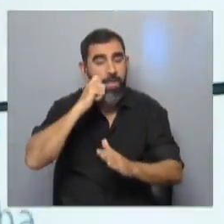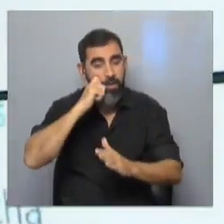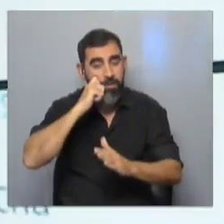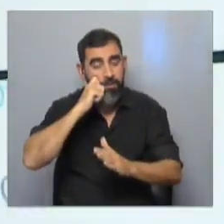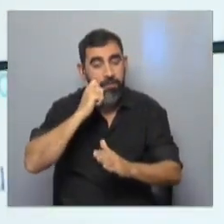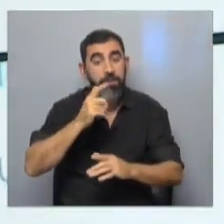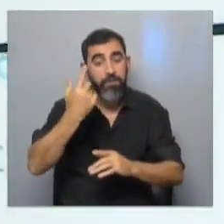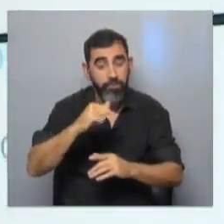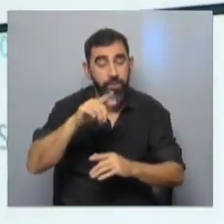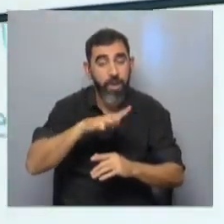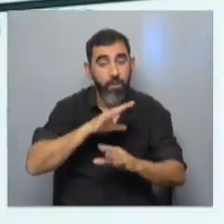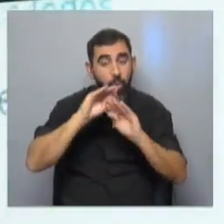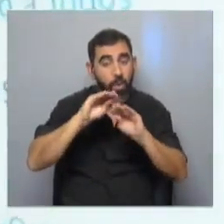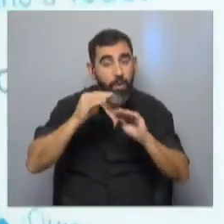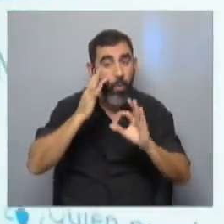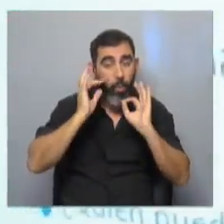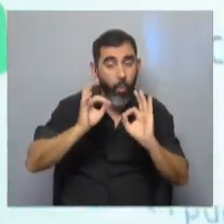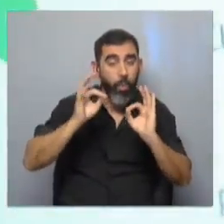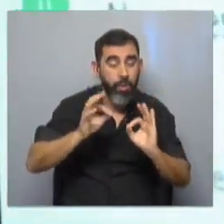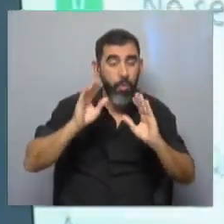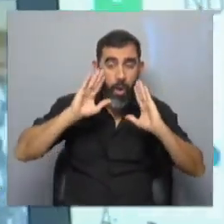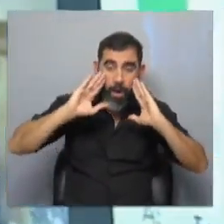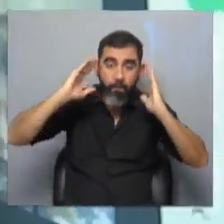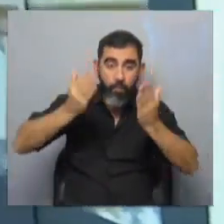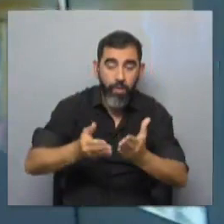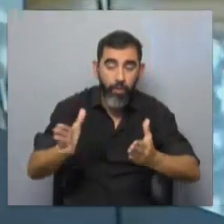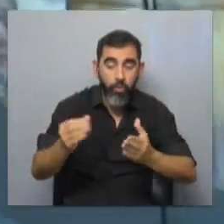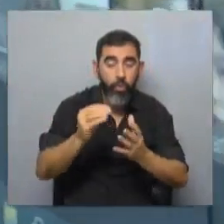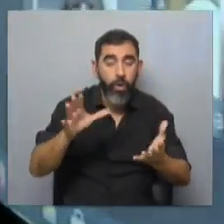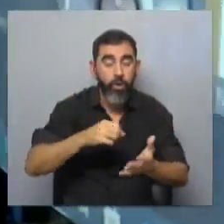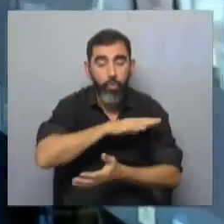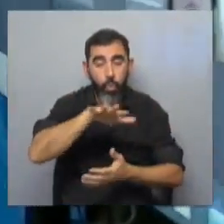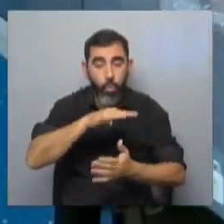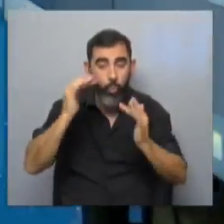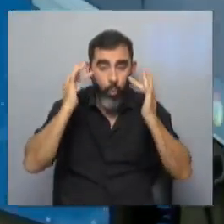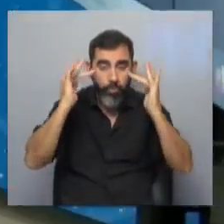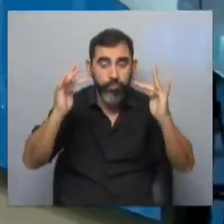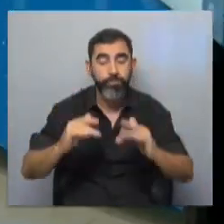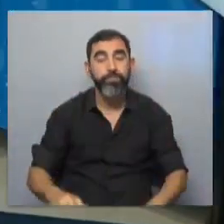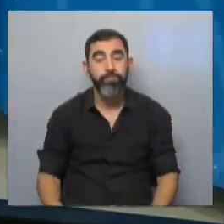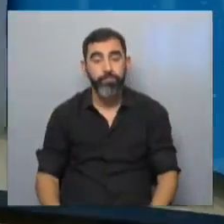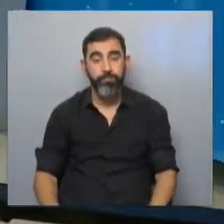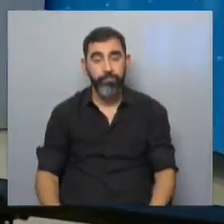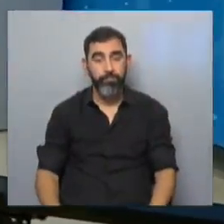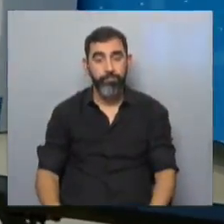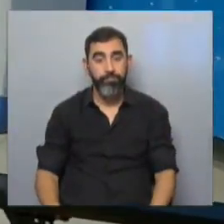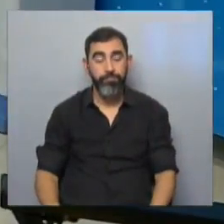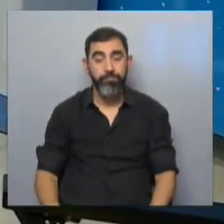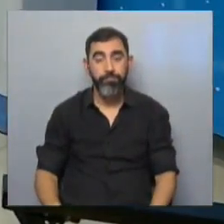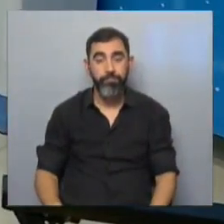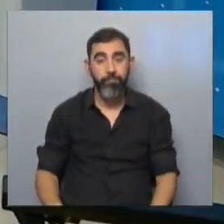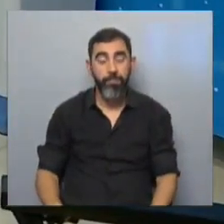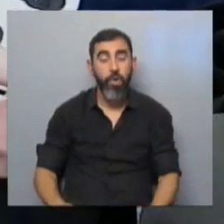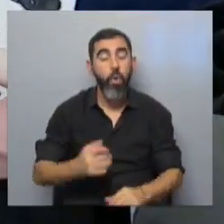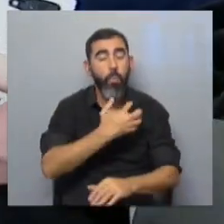aumento genera una alerta que requiere un abordaje de toda la comunidad educativa. Indudablemente en el quintil